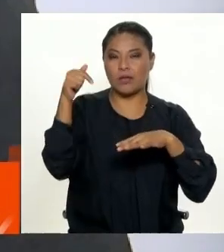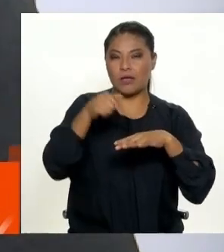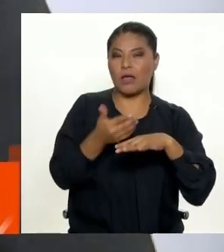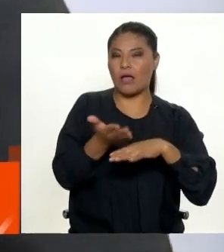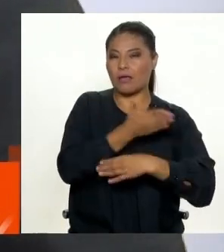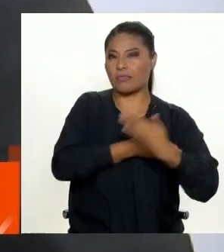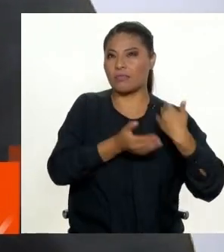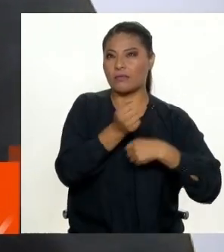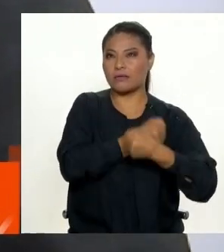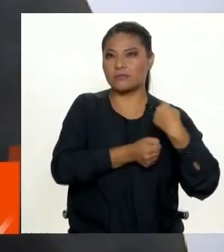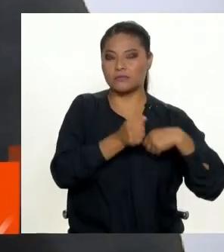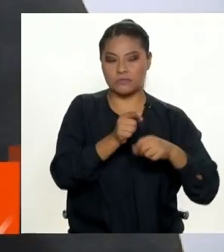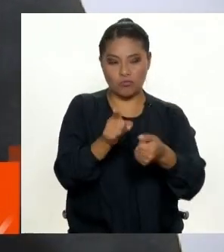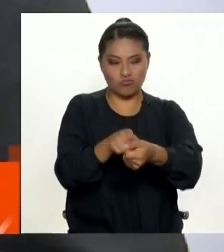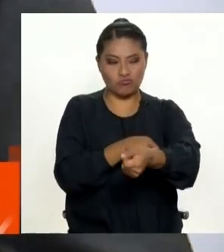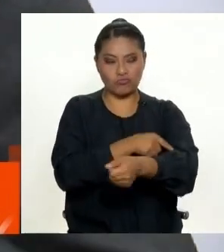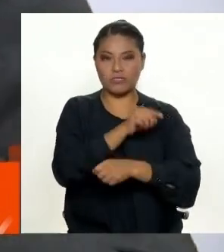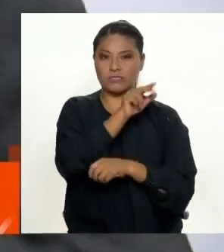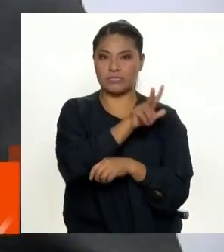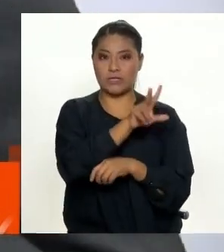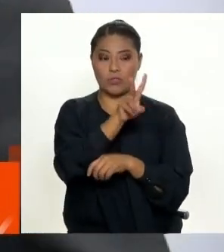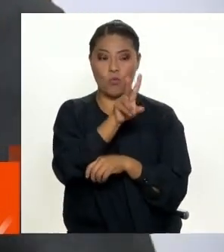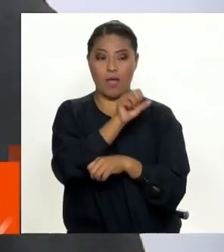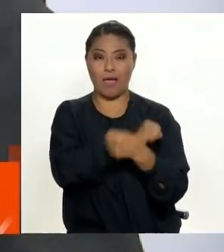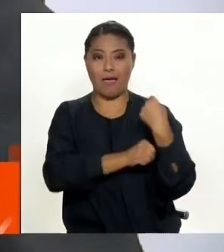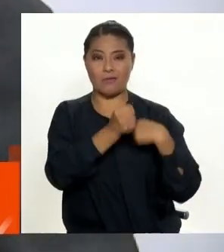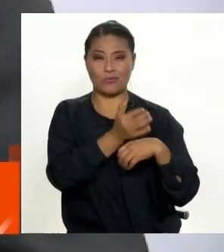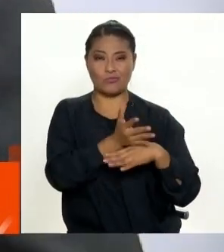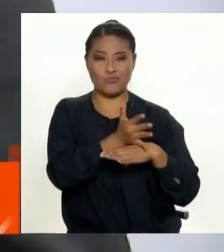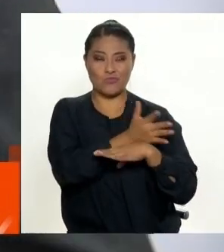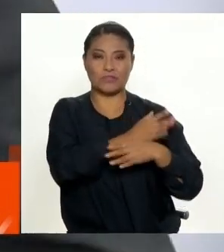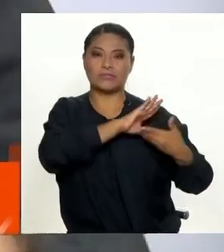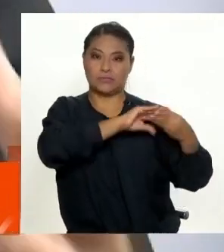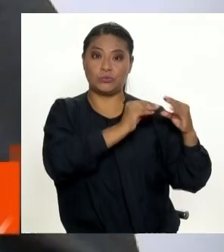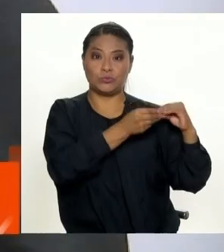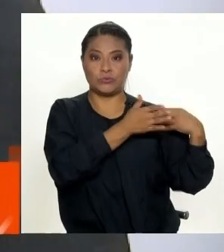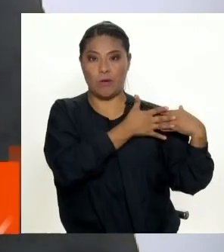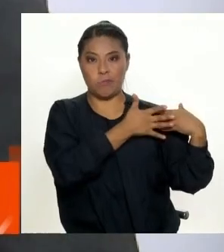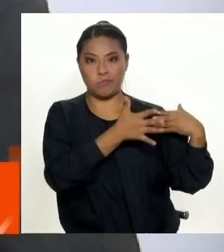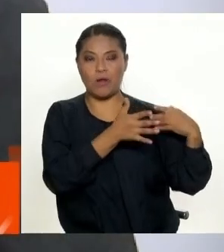años de historia, aunque en realidad la ciudad o